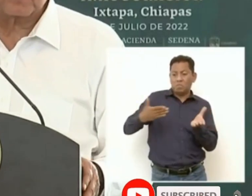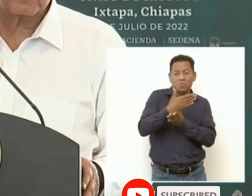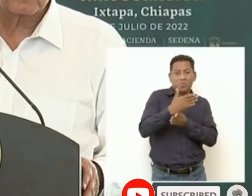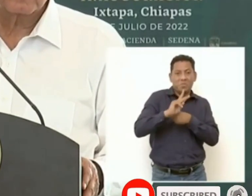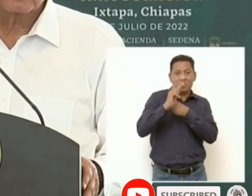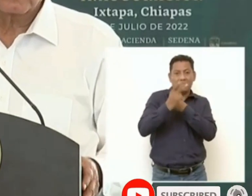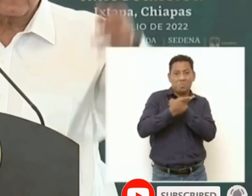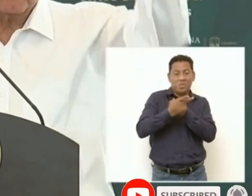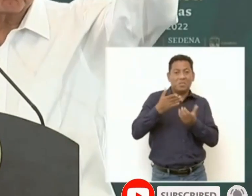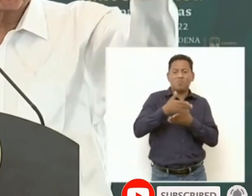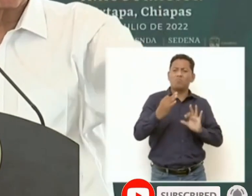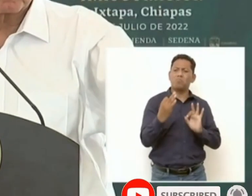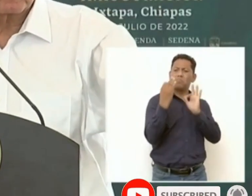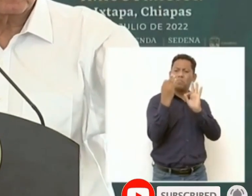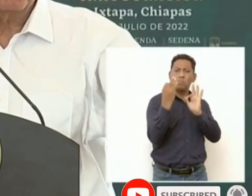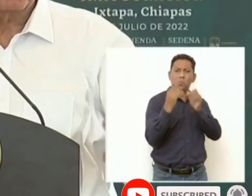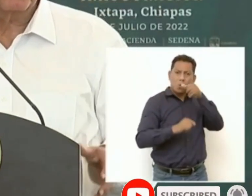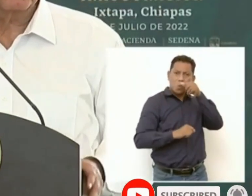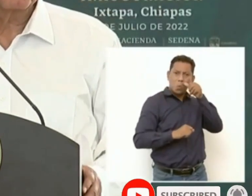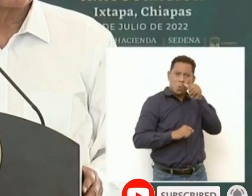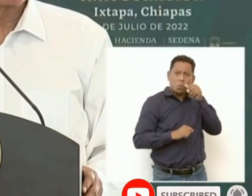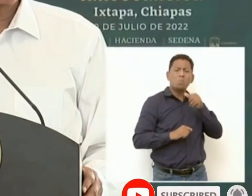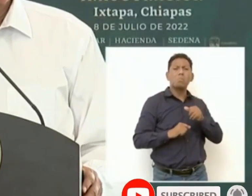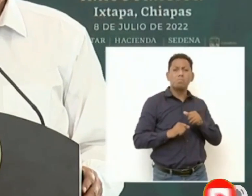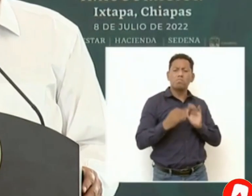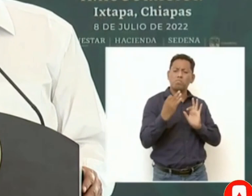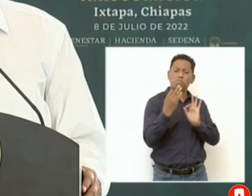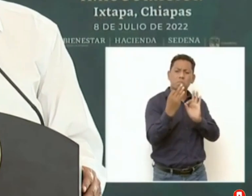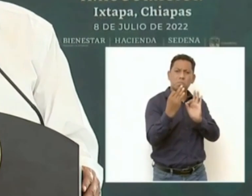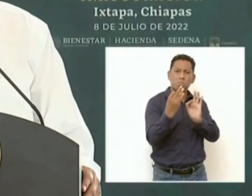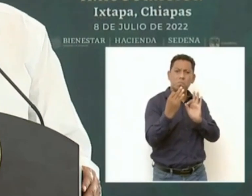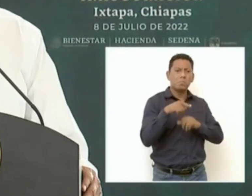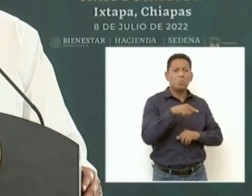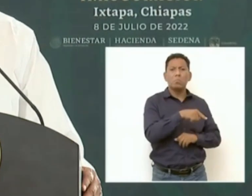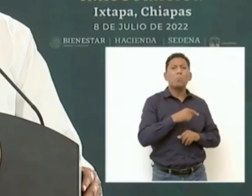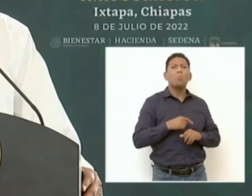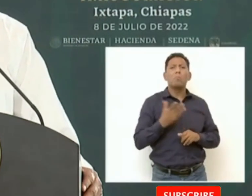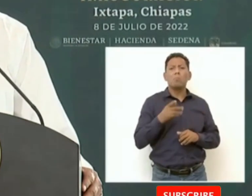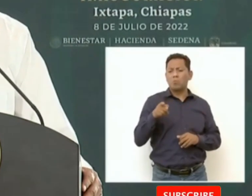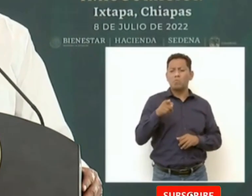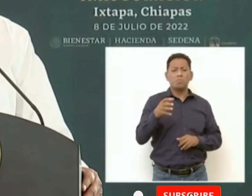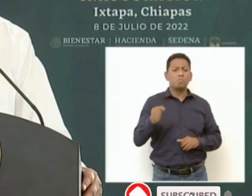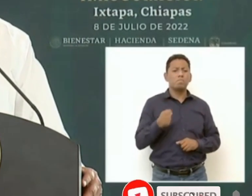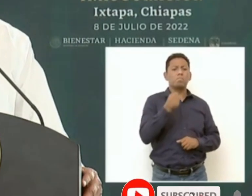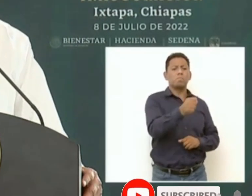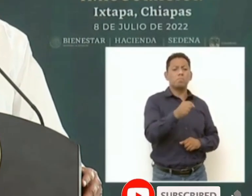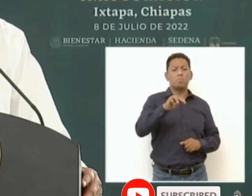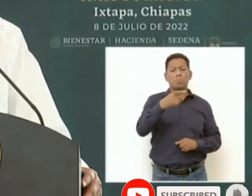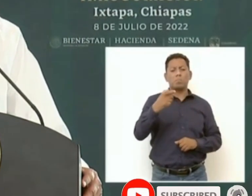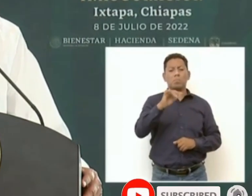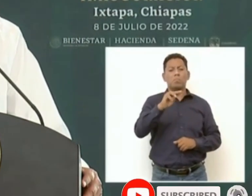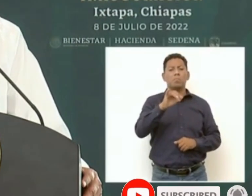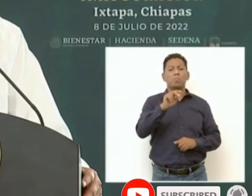extranjeros que impusieron a Maximiliano, que trajeron a un